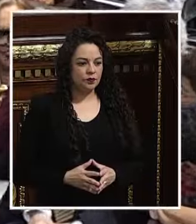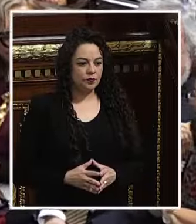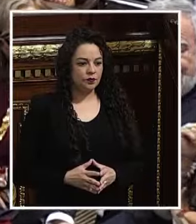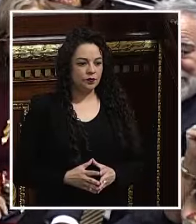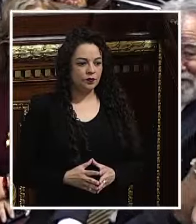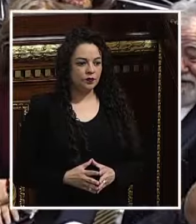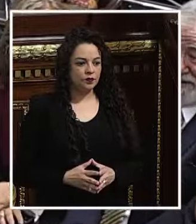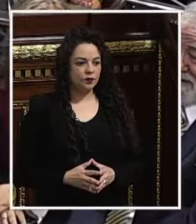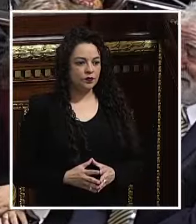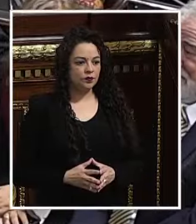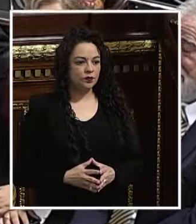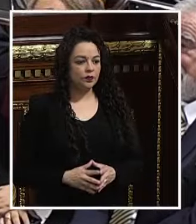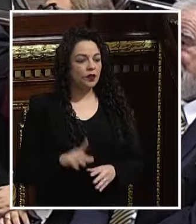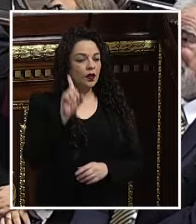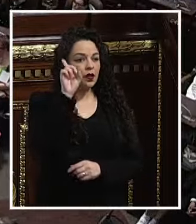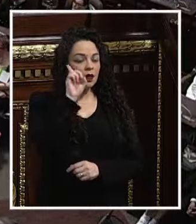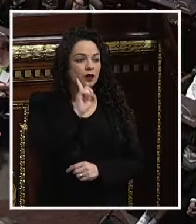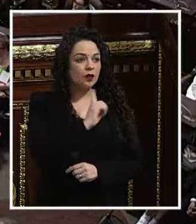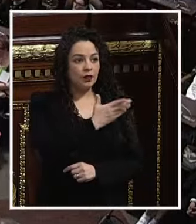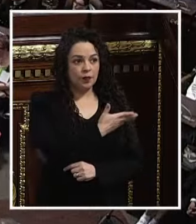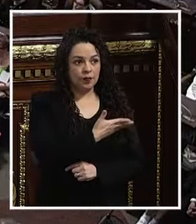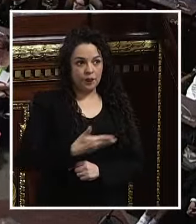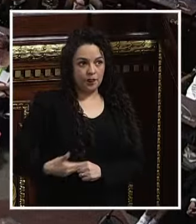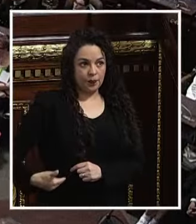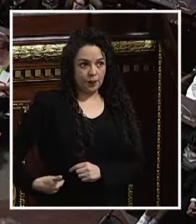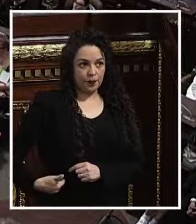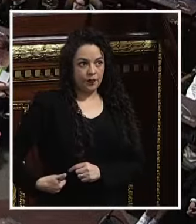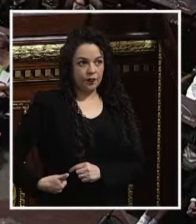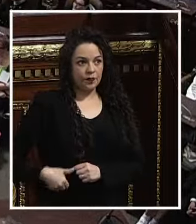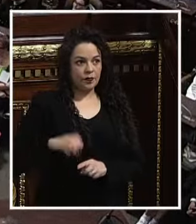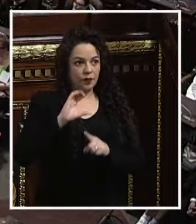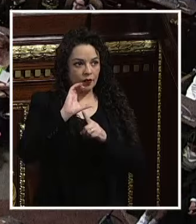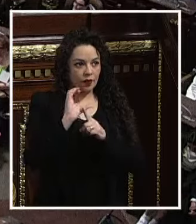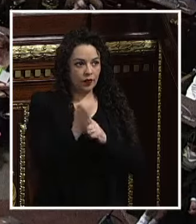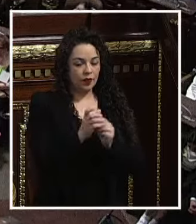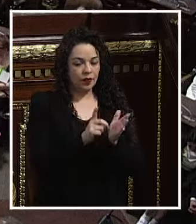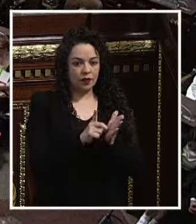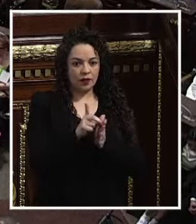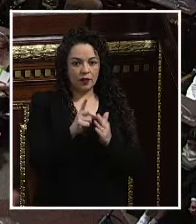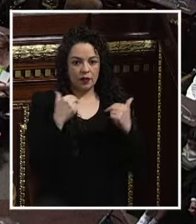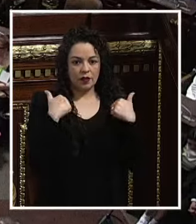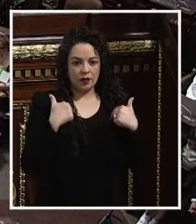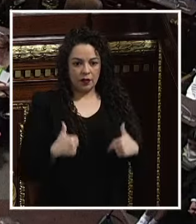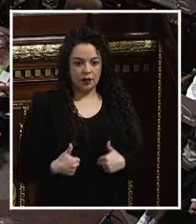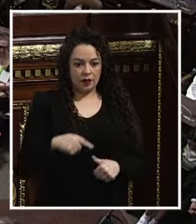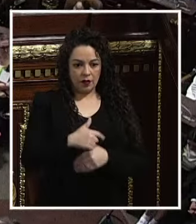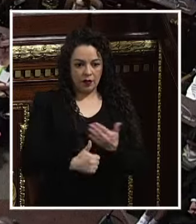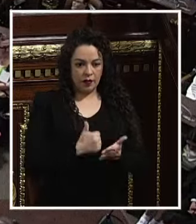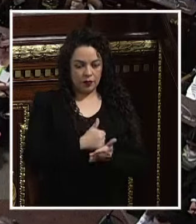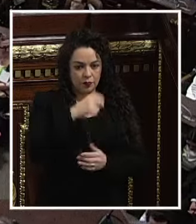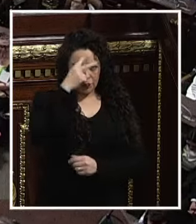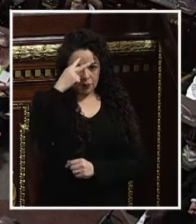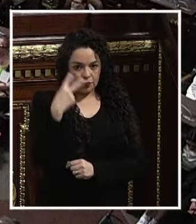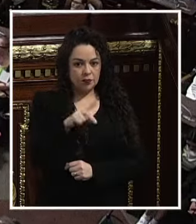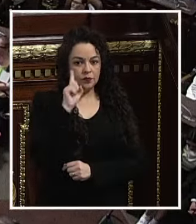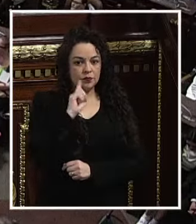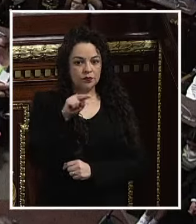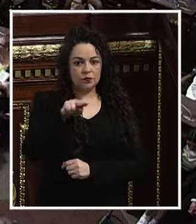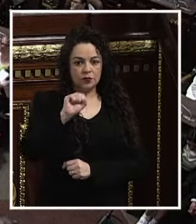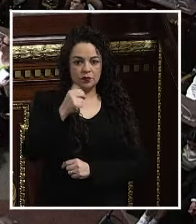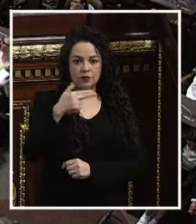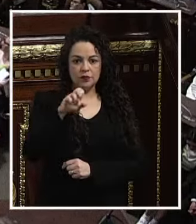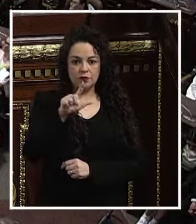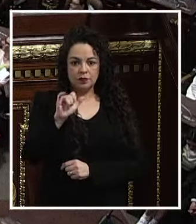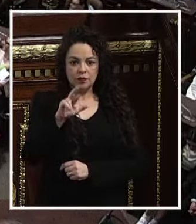A la presidenta de la Comisión de Derechos Humanos de la Ciudad de México, Nacheli